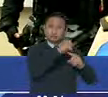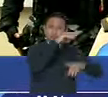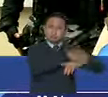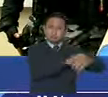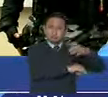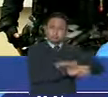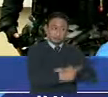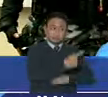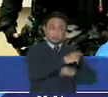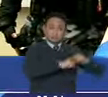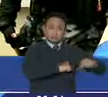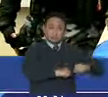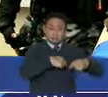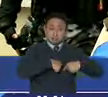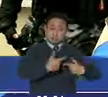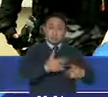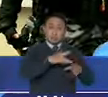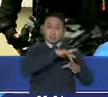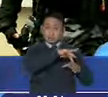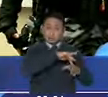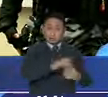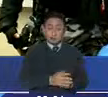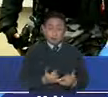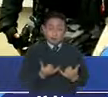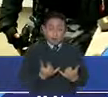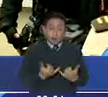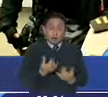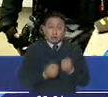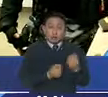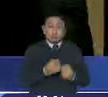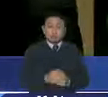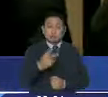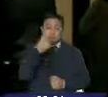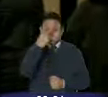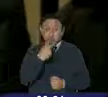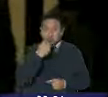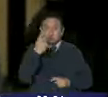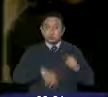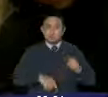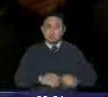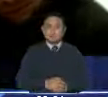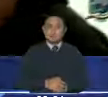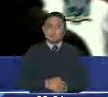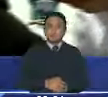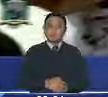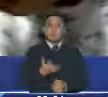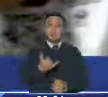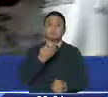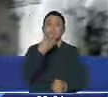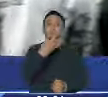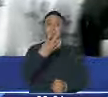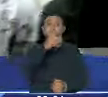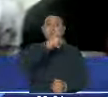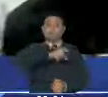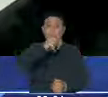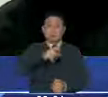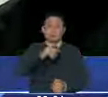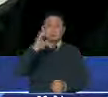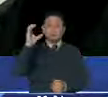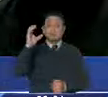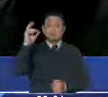tipo de trabajos, exponiéndonos. Y ahora ni siquiera hay cómo exponerles el rostro. El trabajo policial permitió la captura de 4 sospechosos de